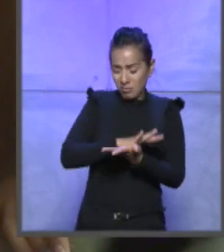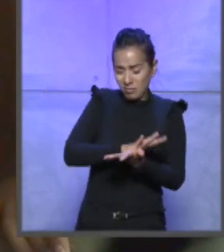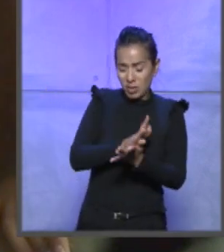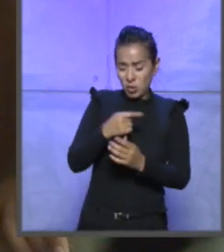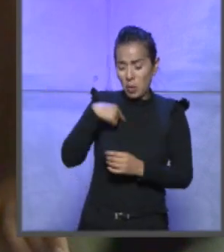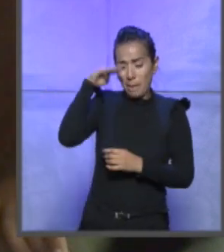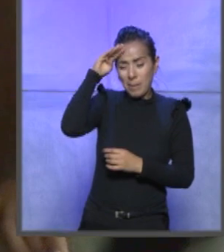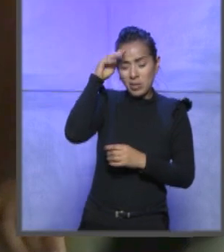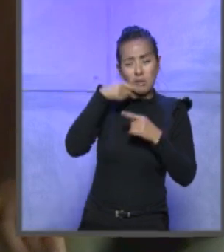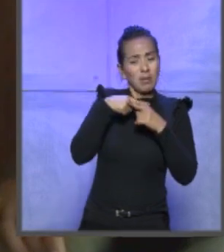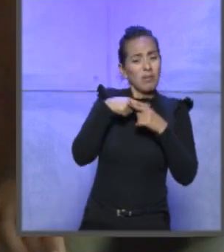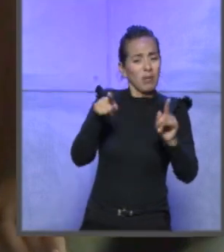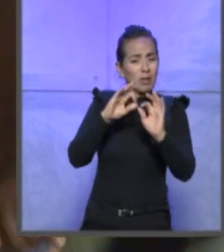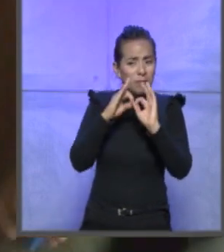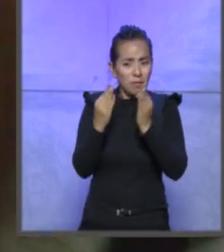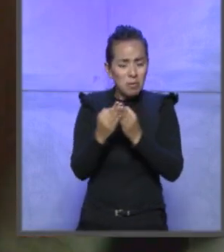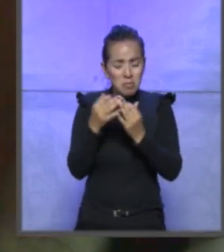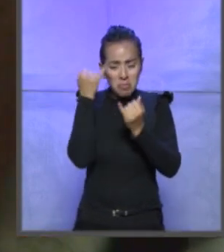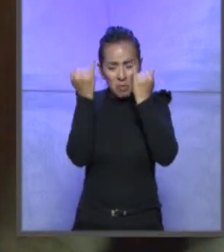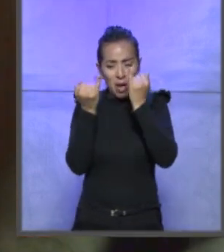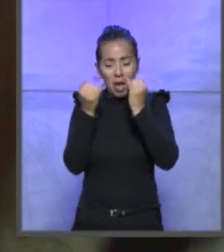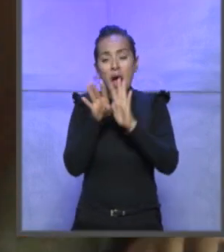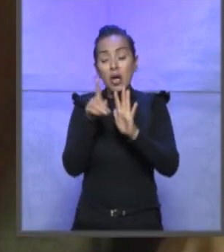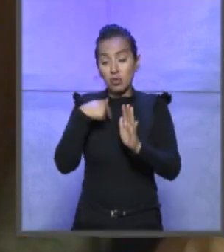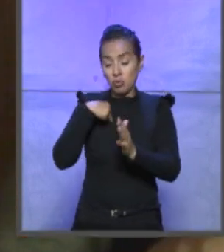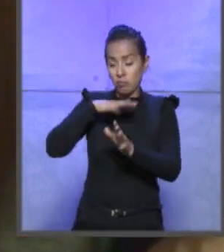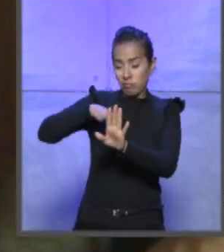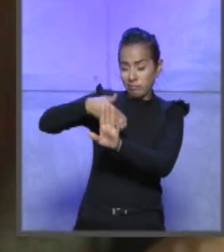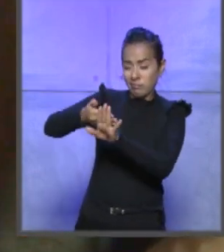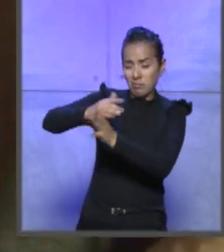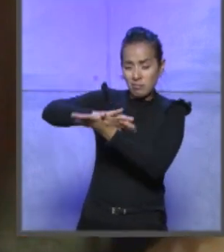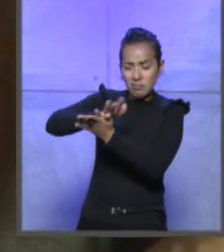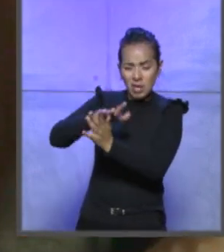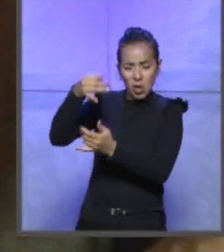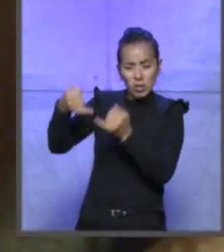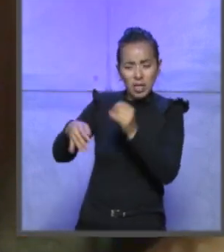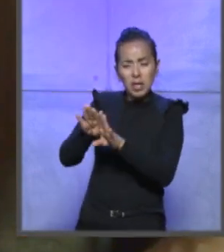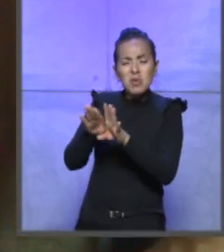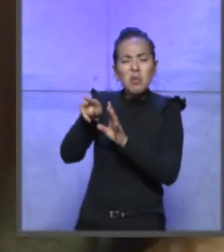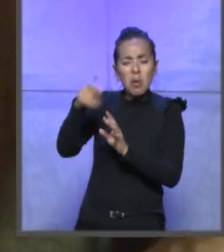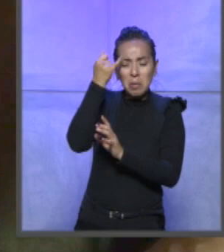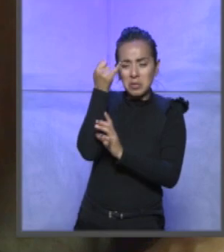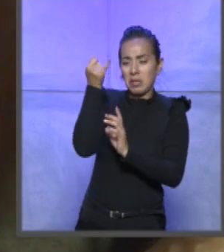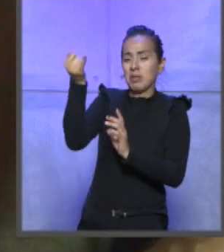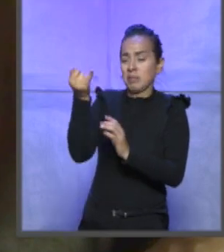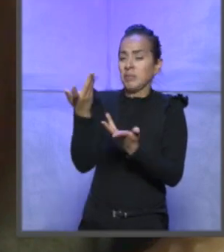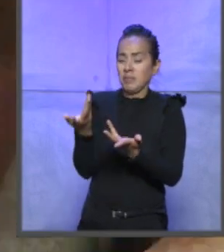si yo pienso de manera diferente a ti, puede que yo esté aplicando la discriminación contigo al juzgar el cómo piensas, al juzgar en qué ideas tienes,